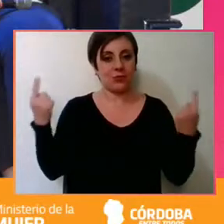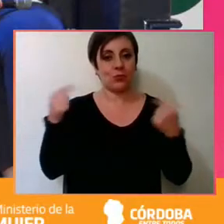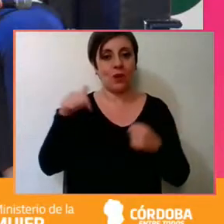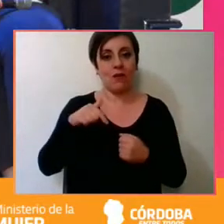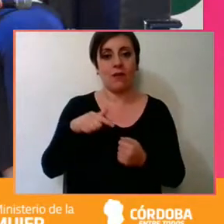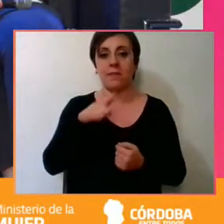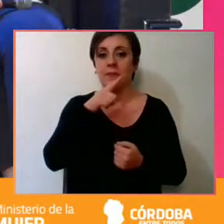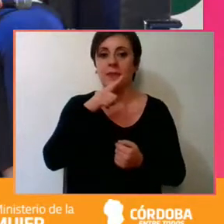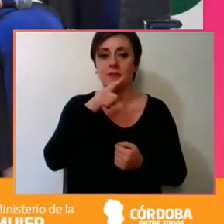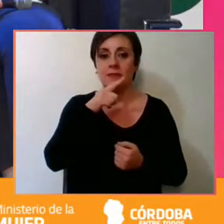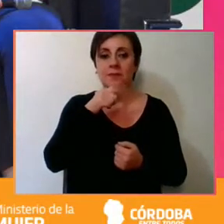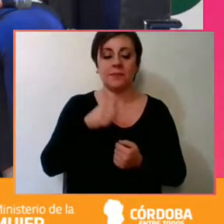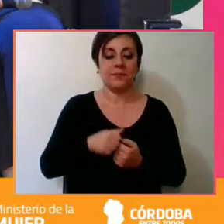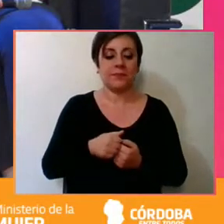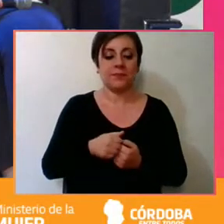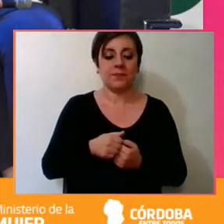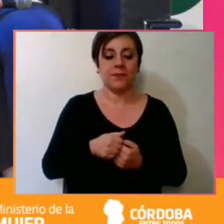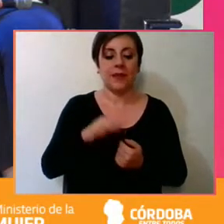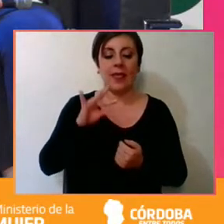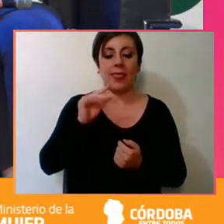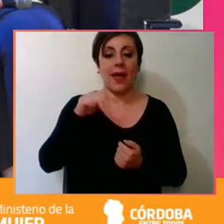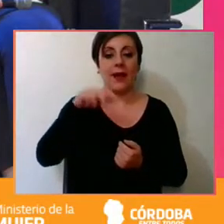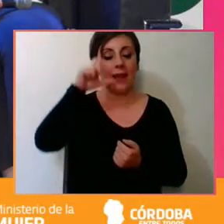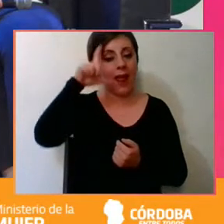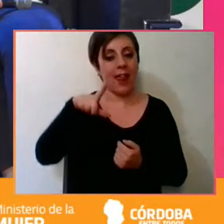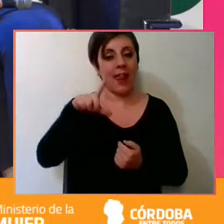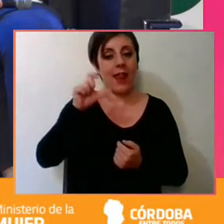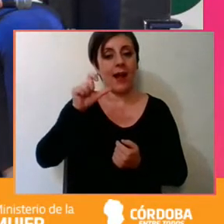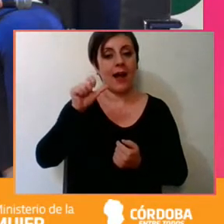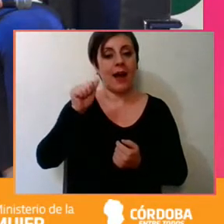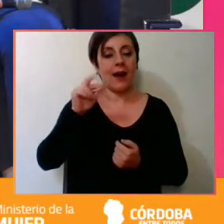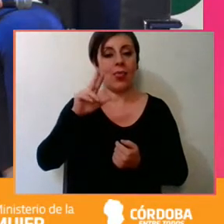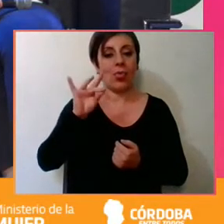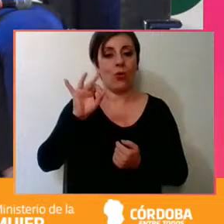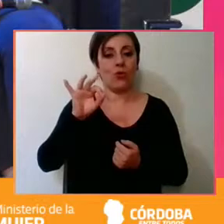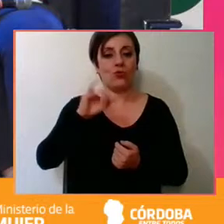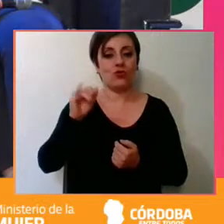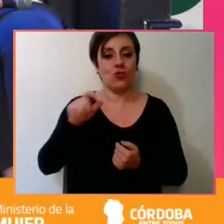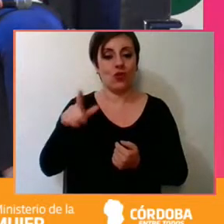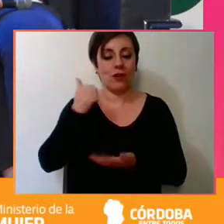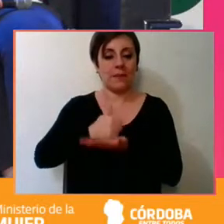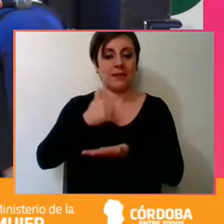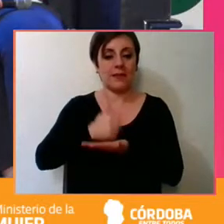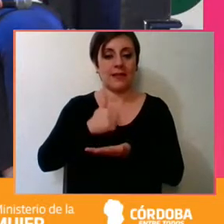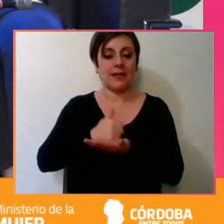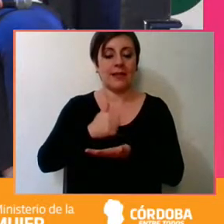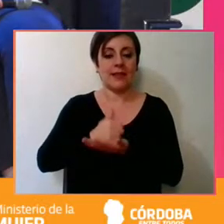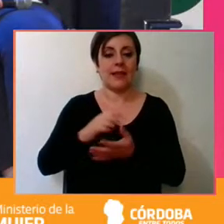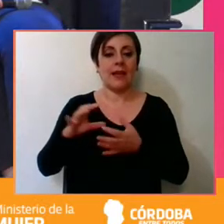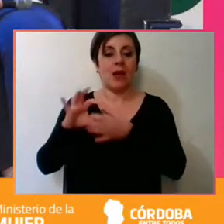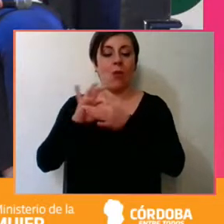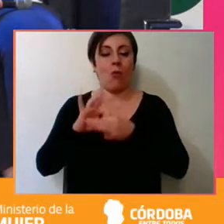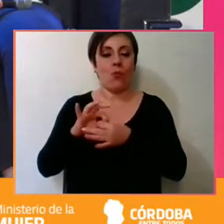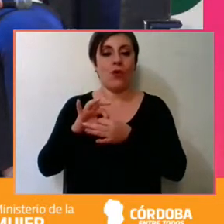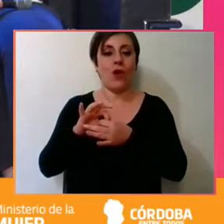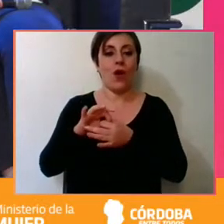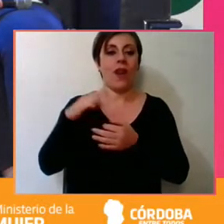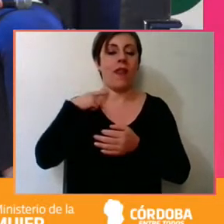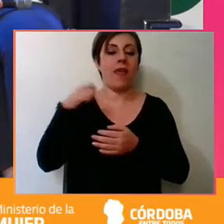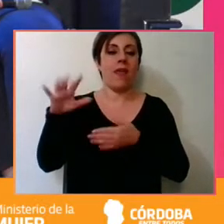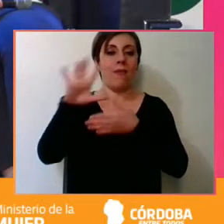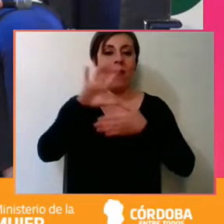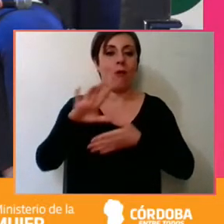dar la palabra a Daniel Cardoso, que es representante de la Unión Iberoamericana de Municipalistas aquí en Argentina, y quien